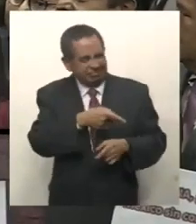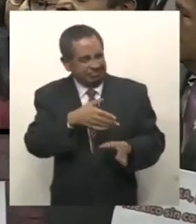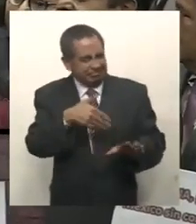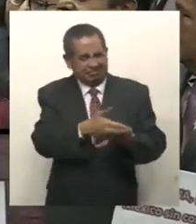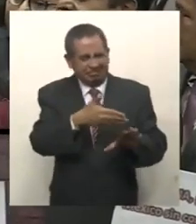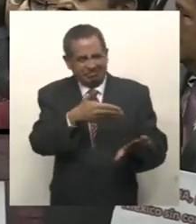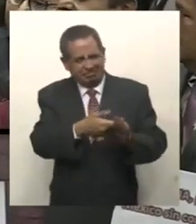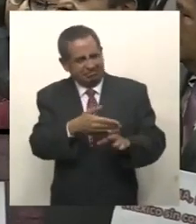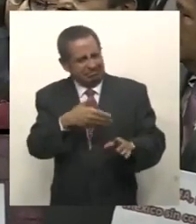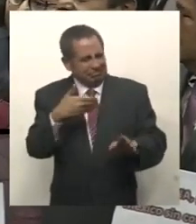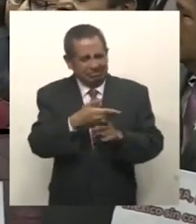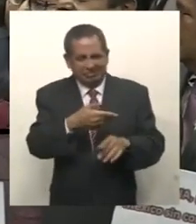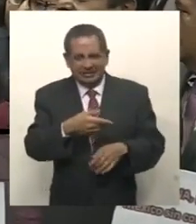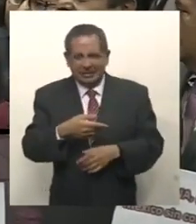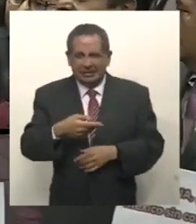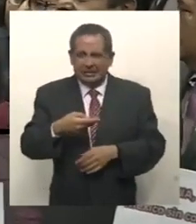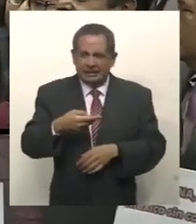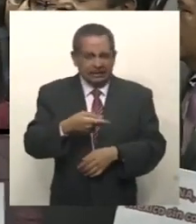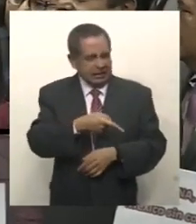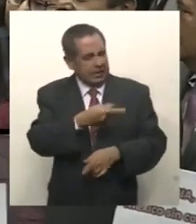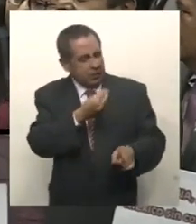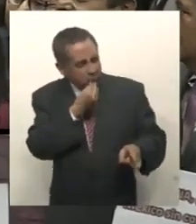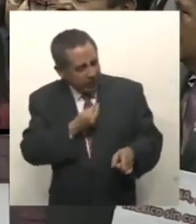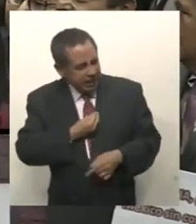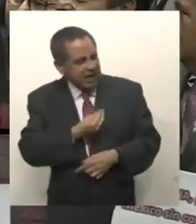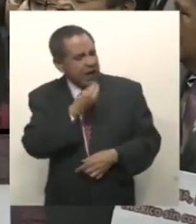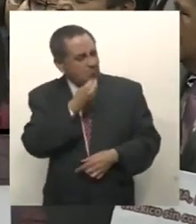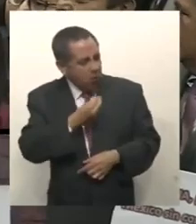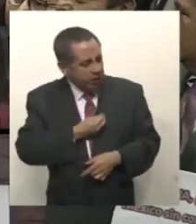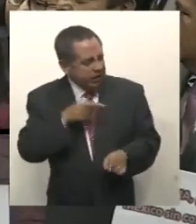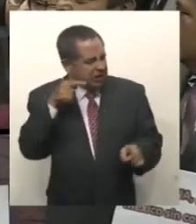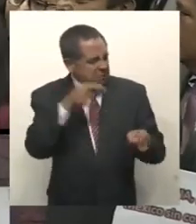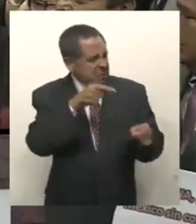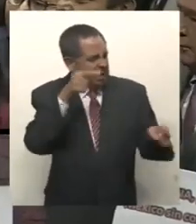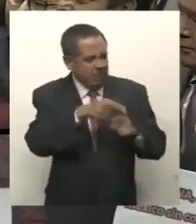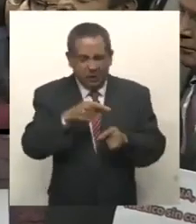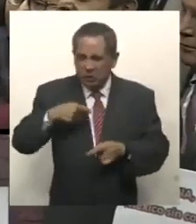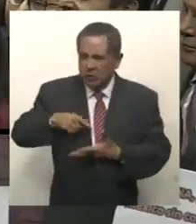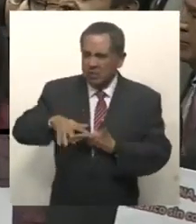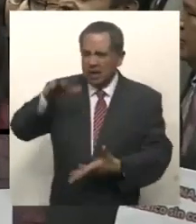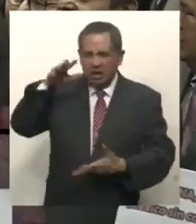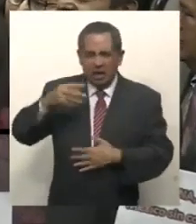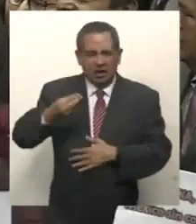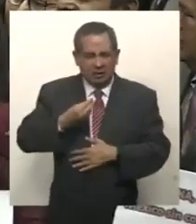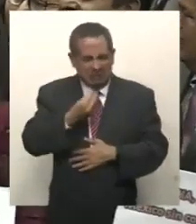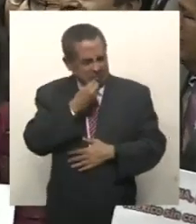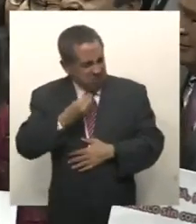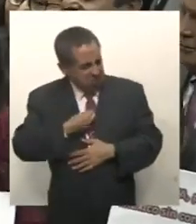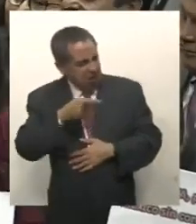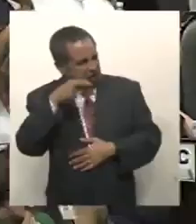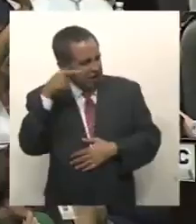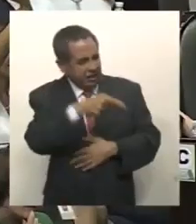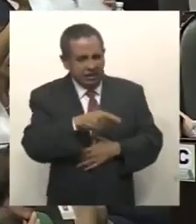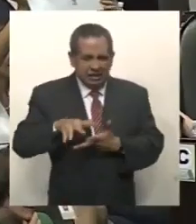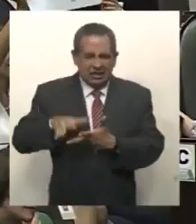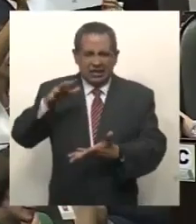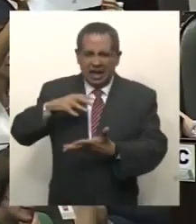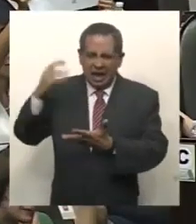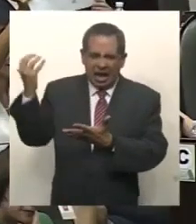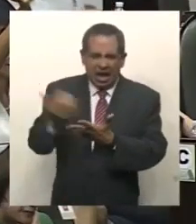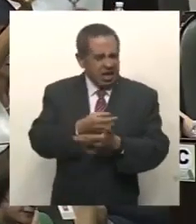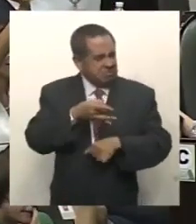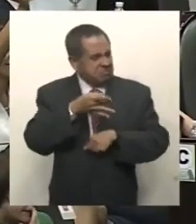en el oído: se aguantan, somos mayoría. Y la mayoría gana aquí